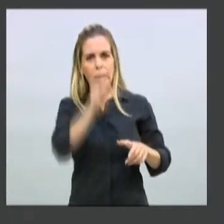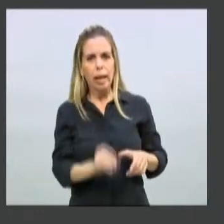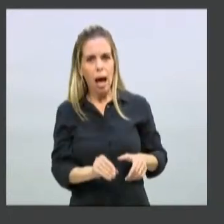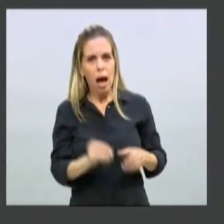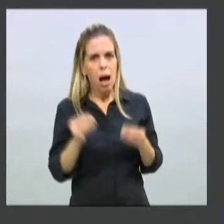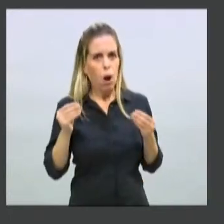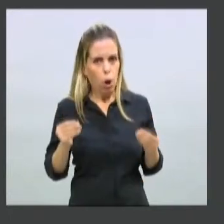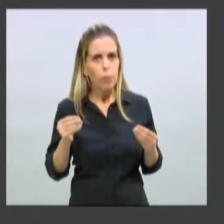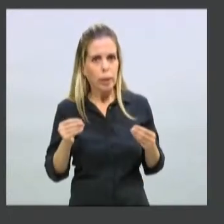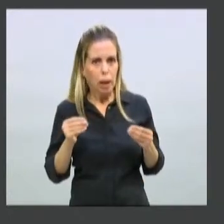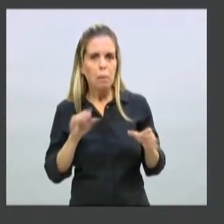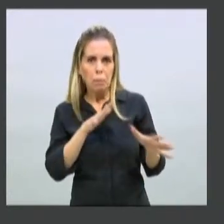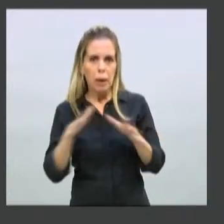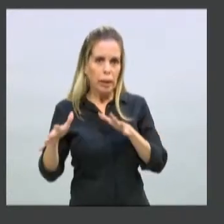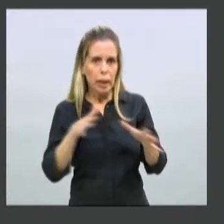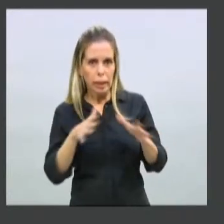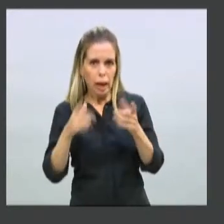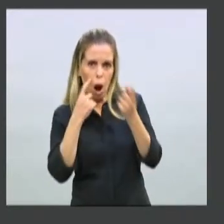bastante controlada.